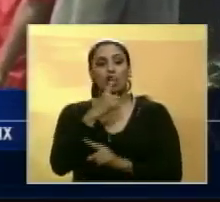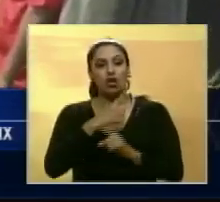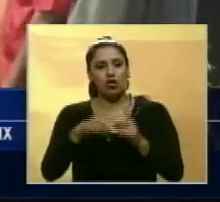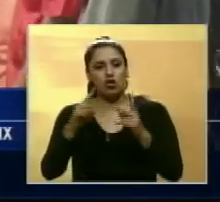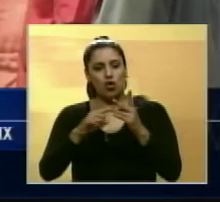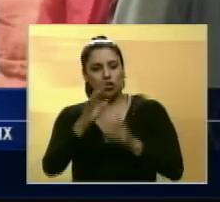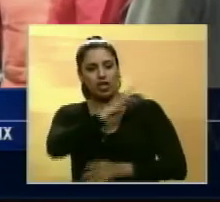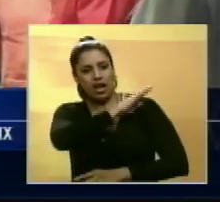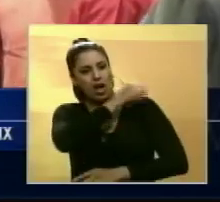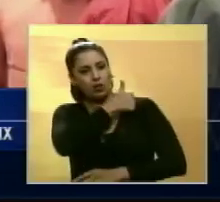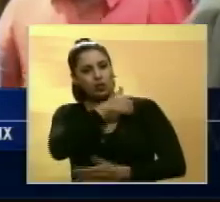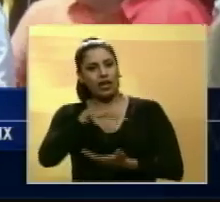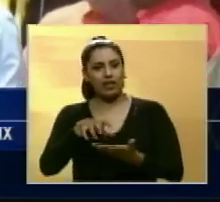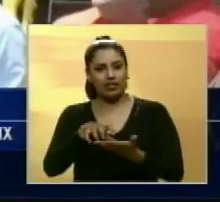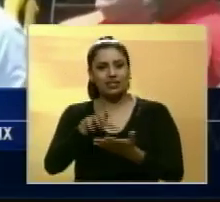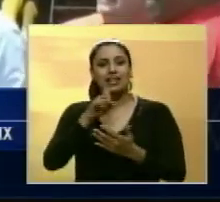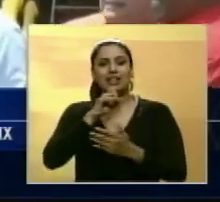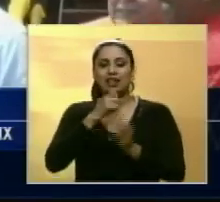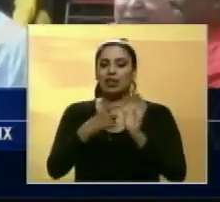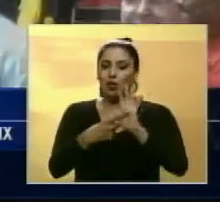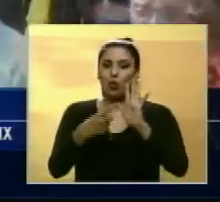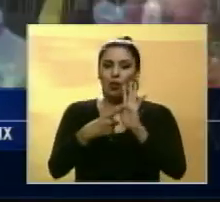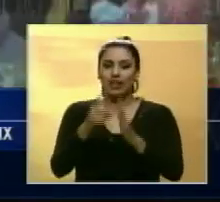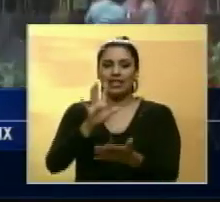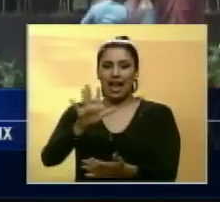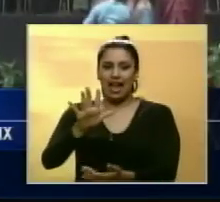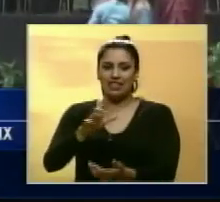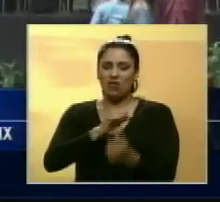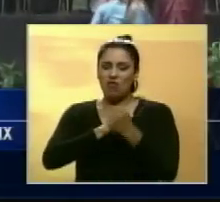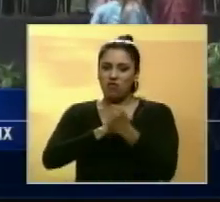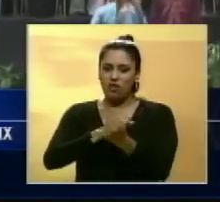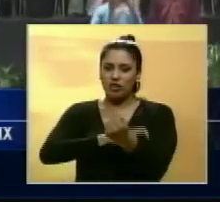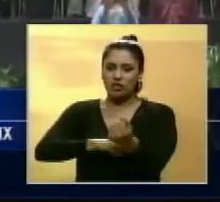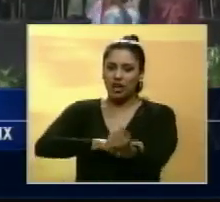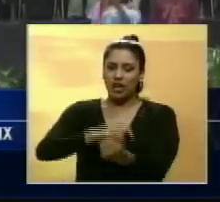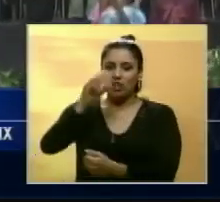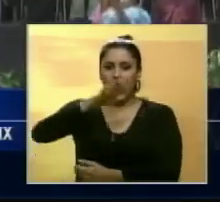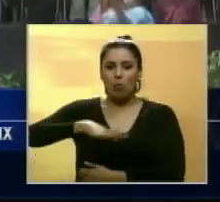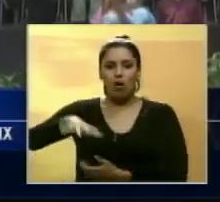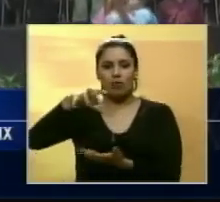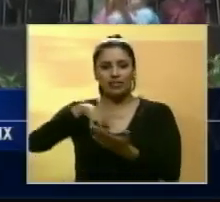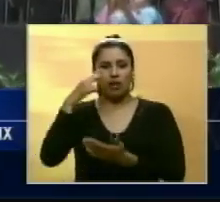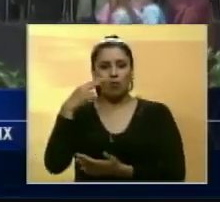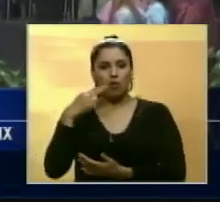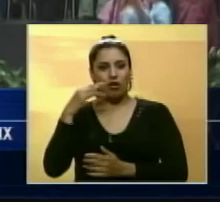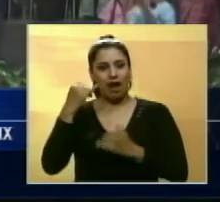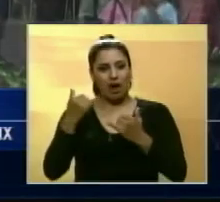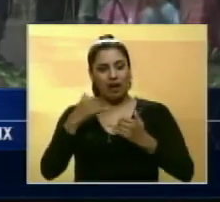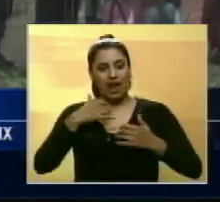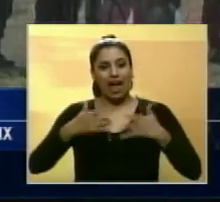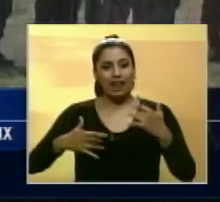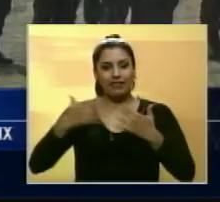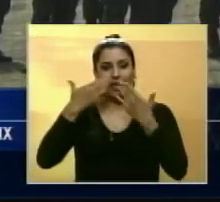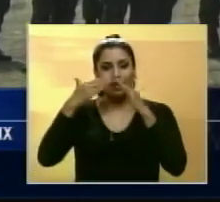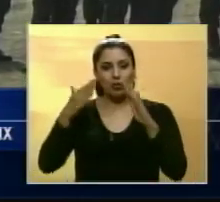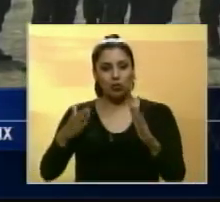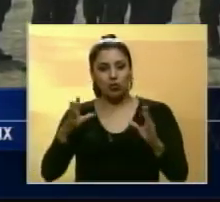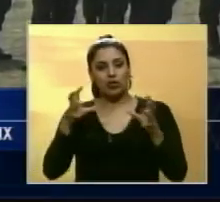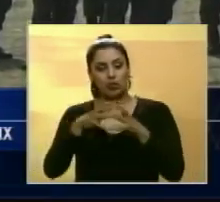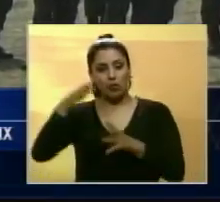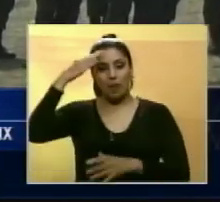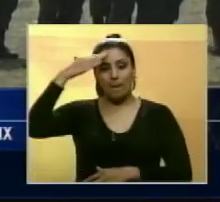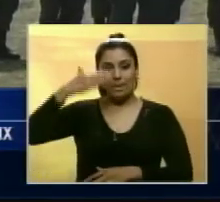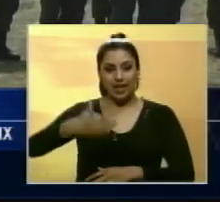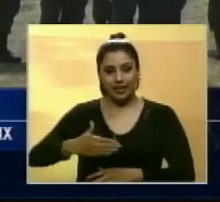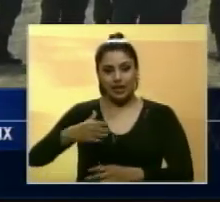demás autoridades regionales, quienes destacaron el carácter aguerrido del pueblo de Bolívar. Durante la actividad, estudiantes y efectivos de la Fuerza